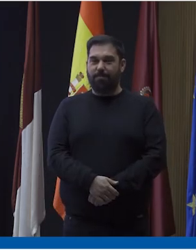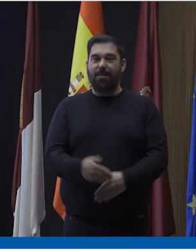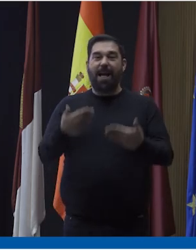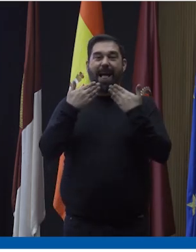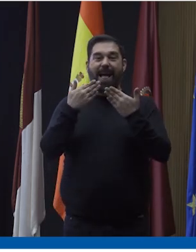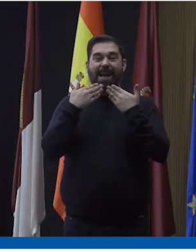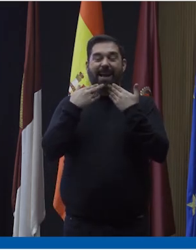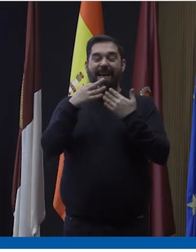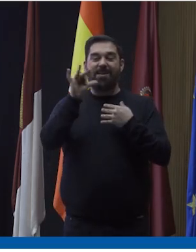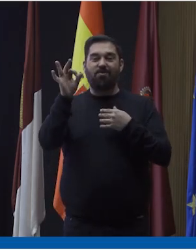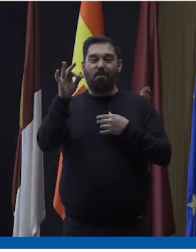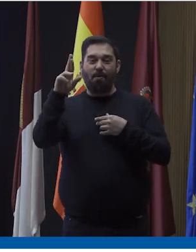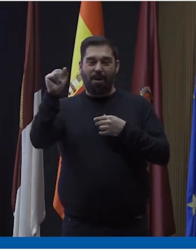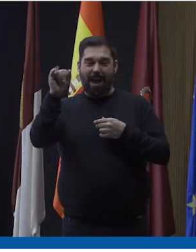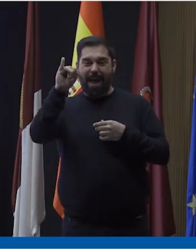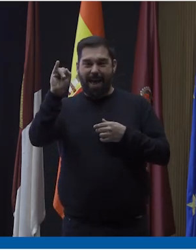Muchas gracias, Soraya,